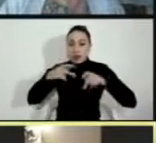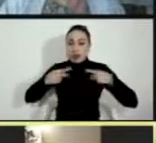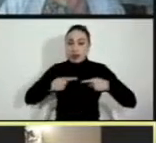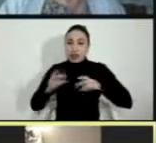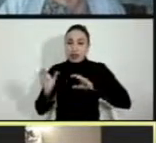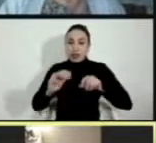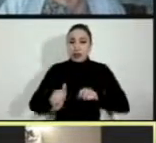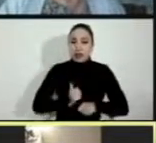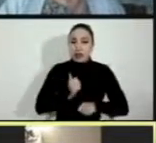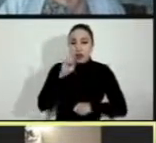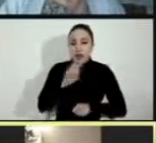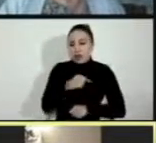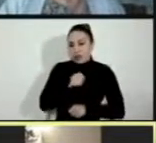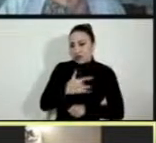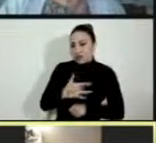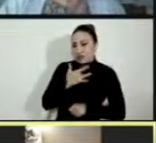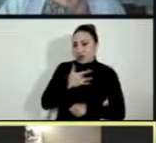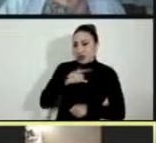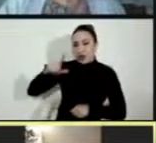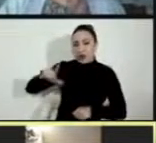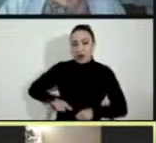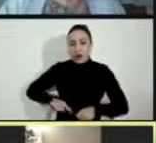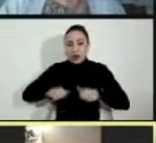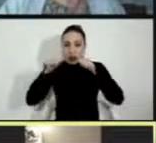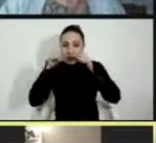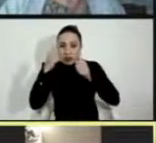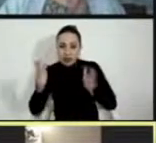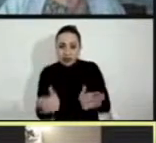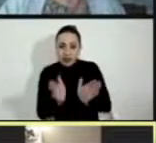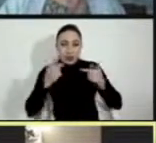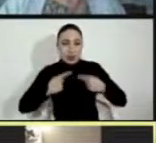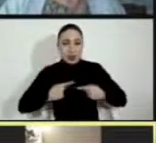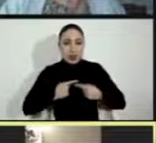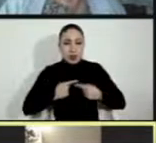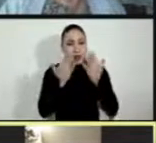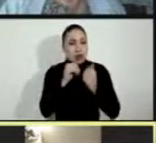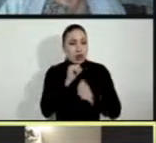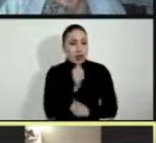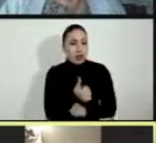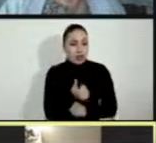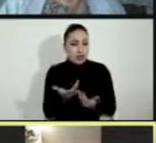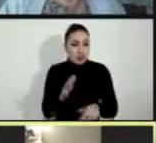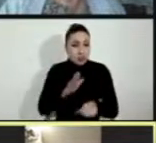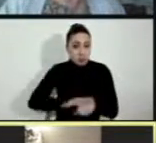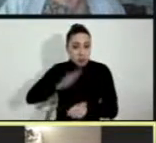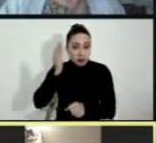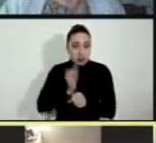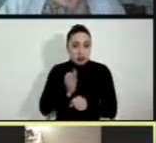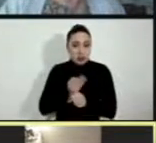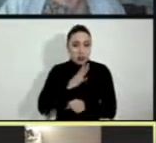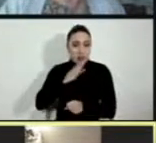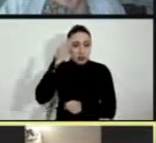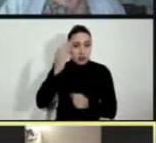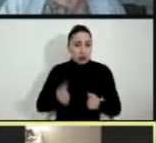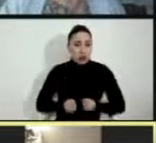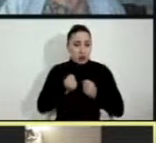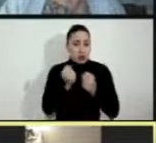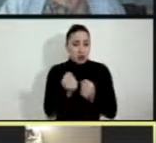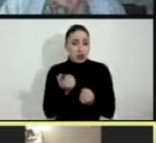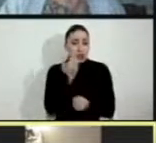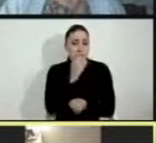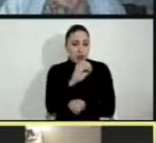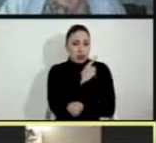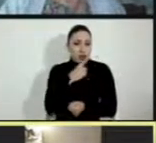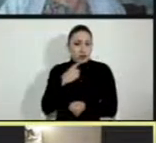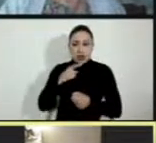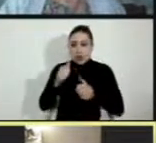para las y los capitalinos. En un momento tan complicado, en un momento difícil, debemos de pensar en ayudar, en apoyar